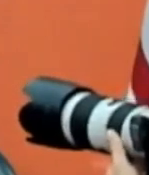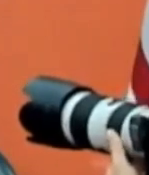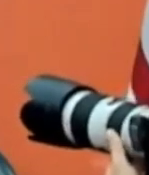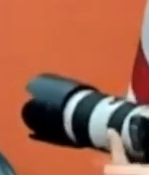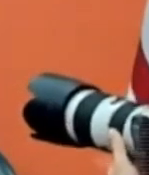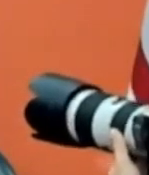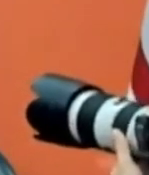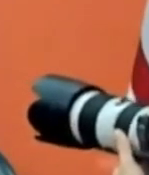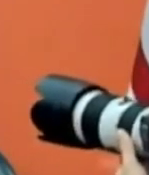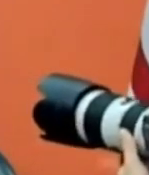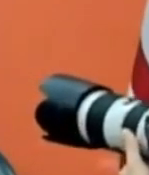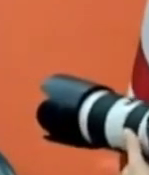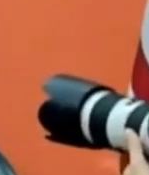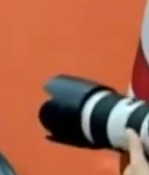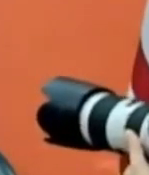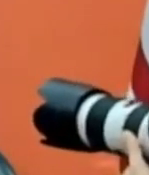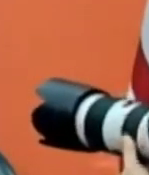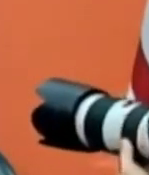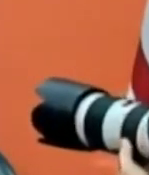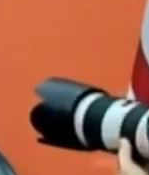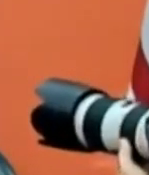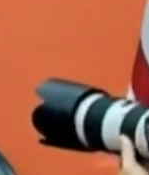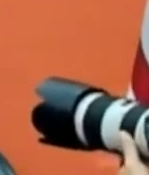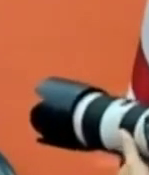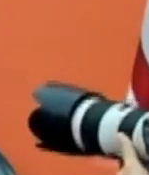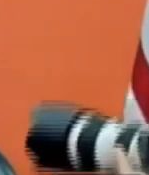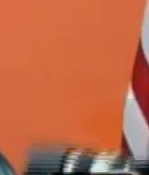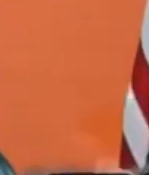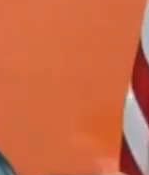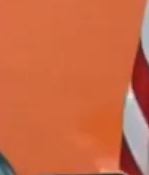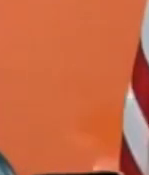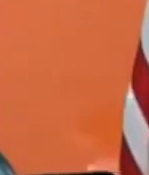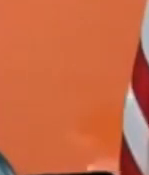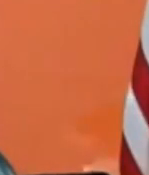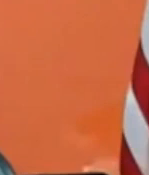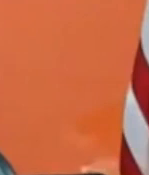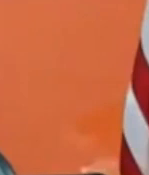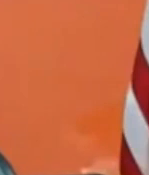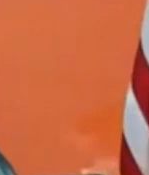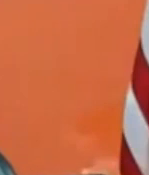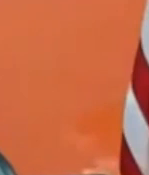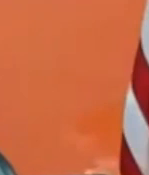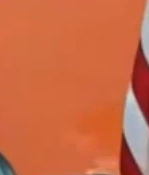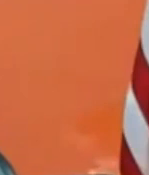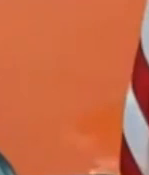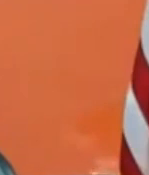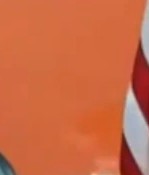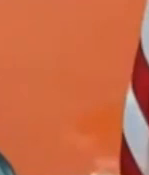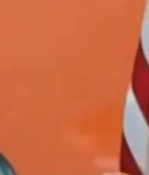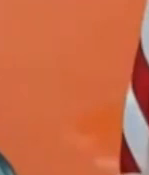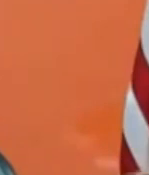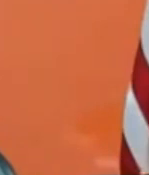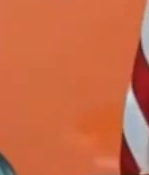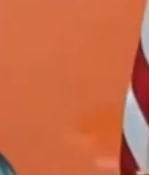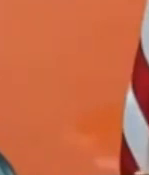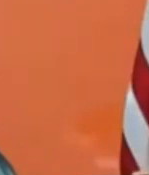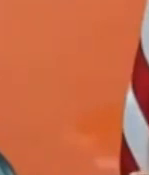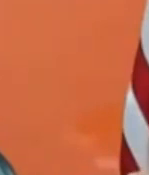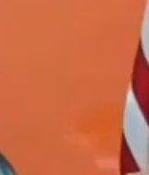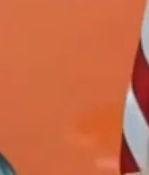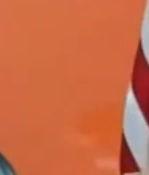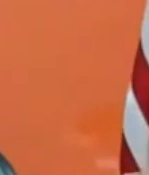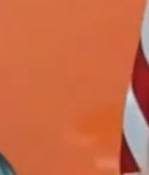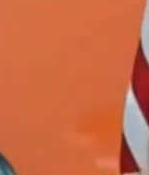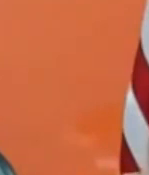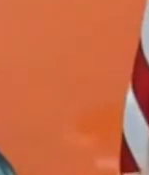Ayer se tuvieron las reuniones que les comenté, que son consultas y reuniones preparatorias para compartir